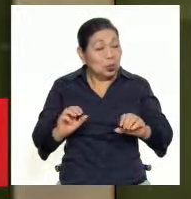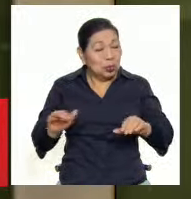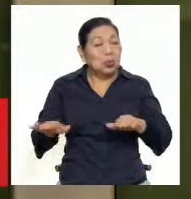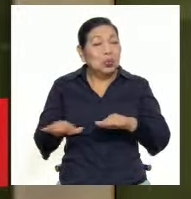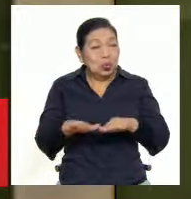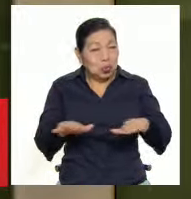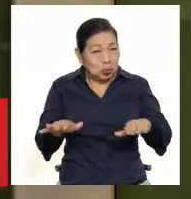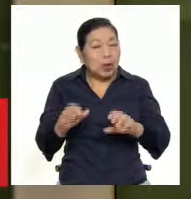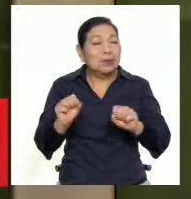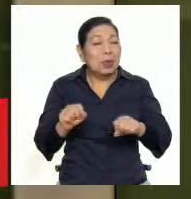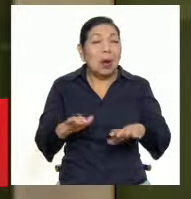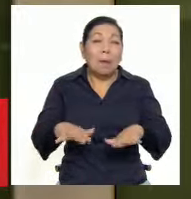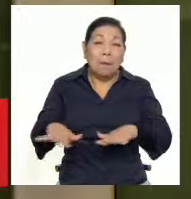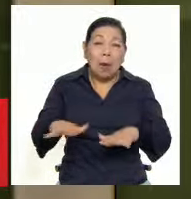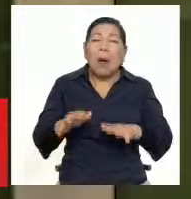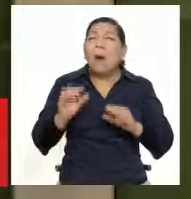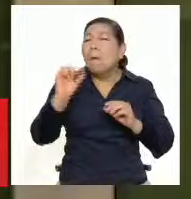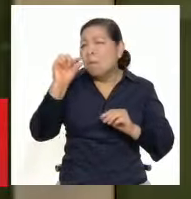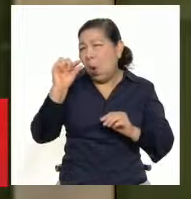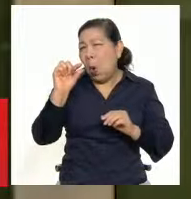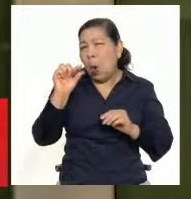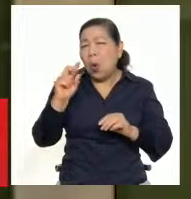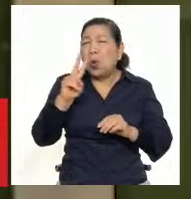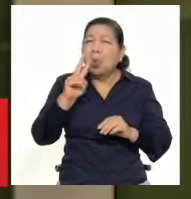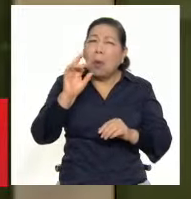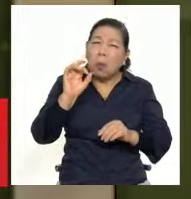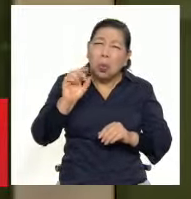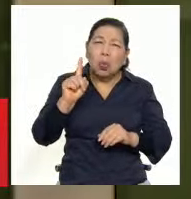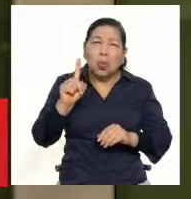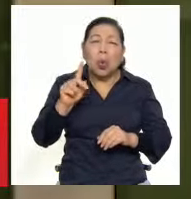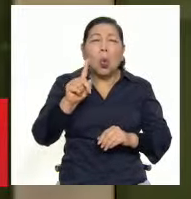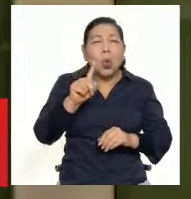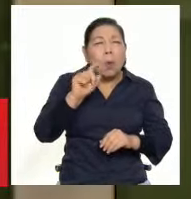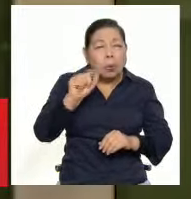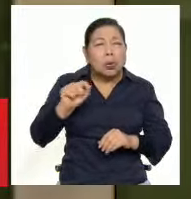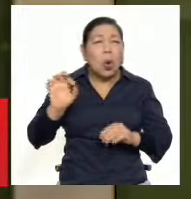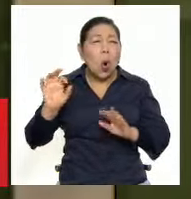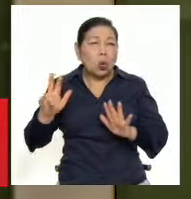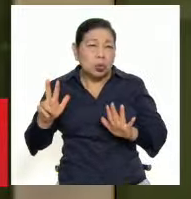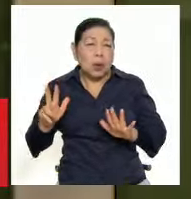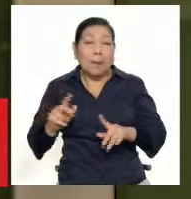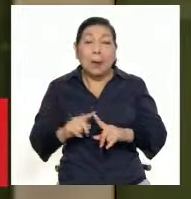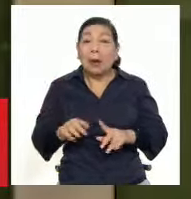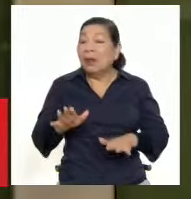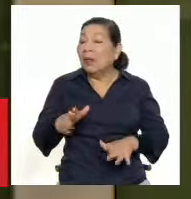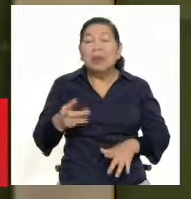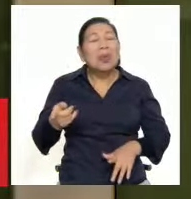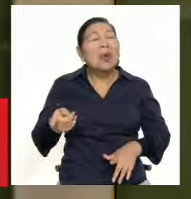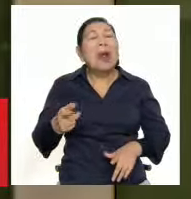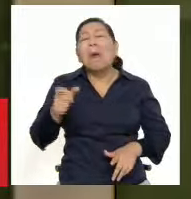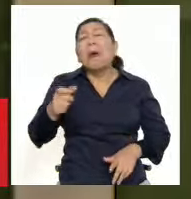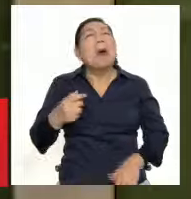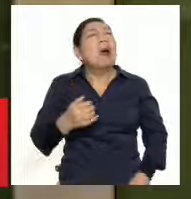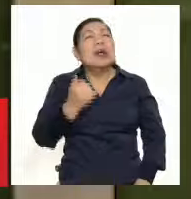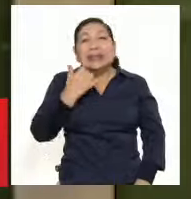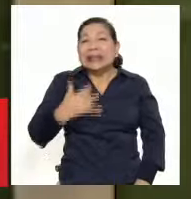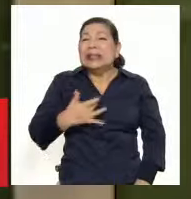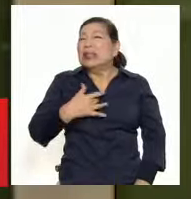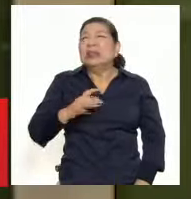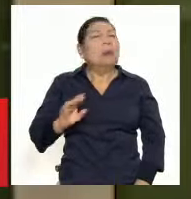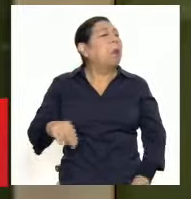ocurriendo eventos de magnitud muy pequeña, 2.1, 1.8, ¿no? Que ya la población no percibe el sacudimiento, ¿no?